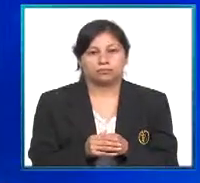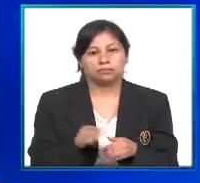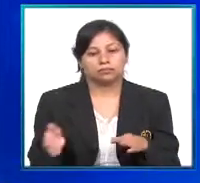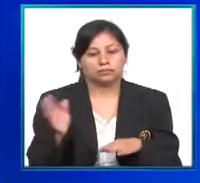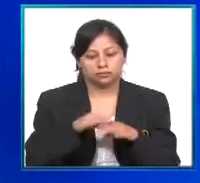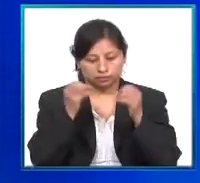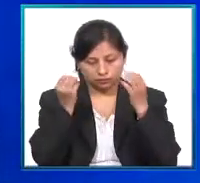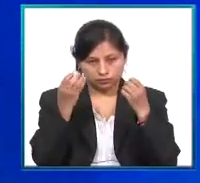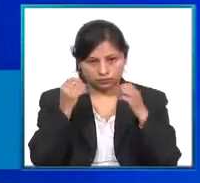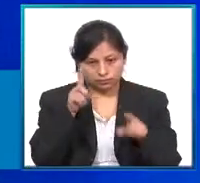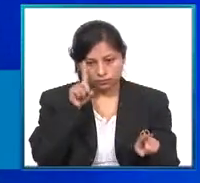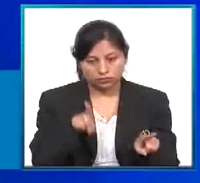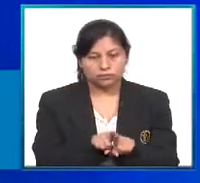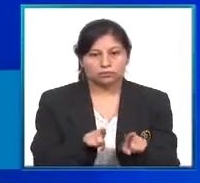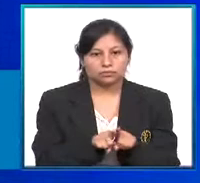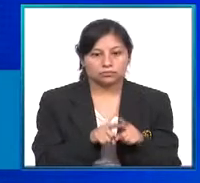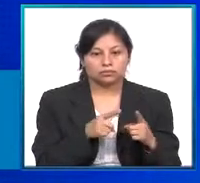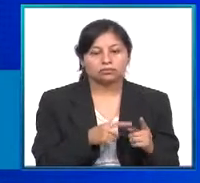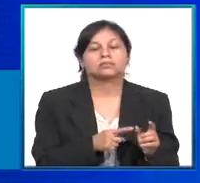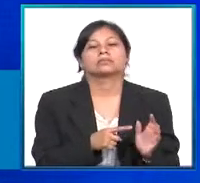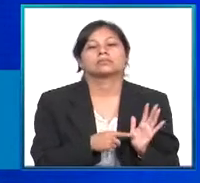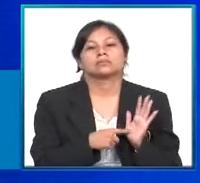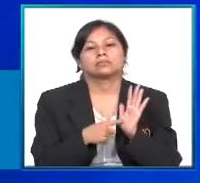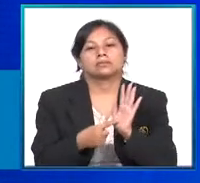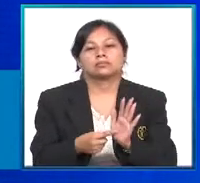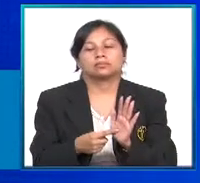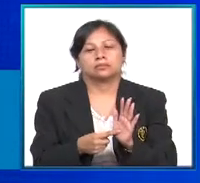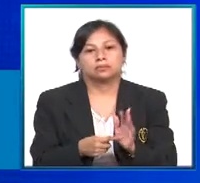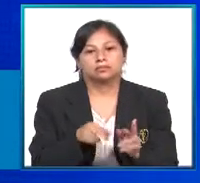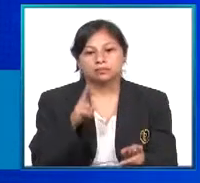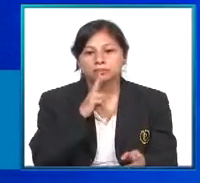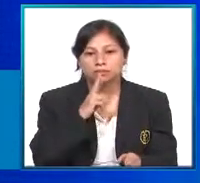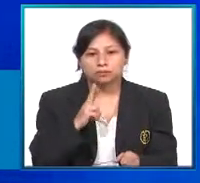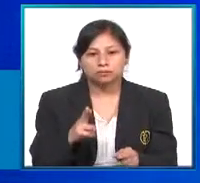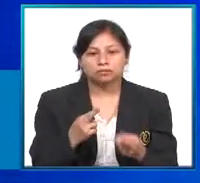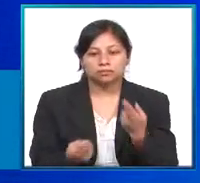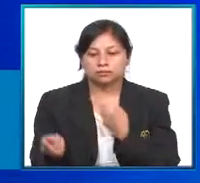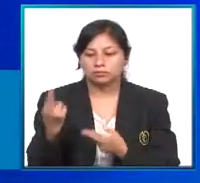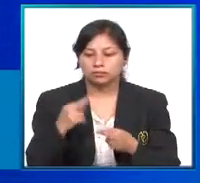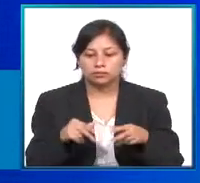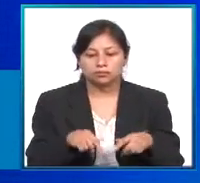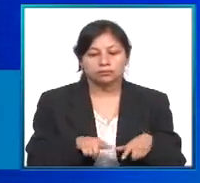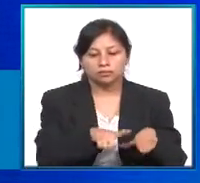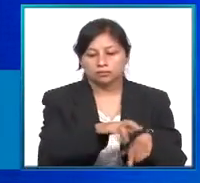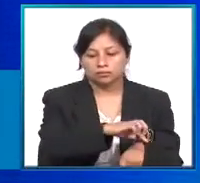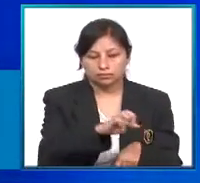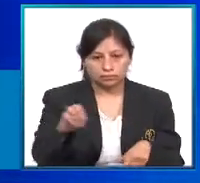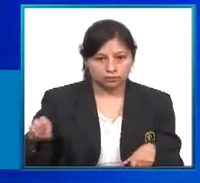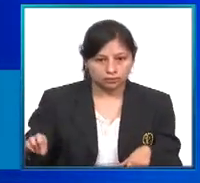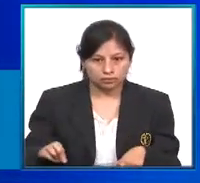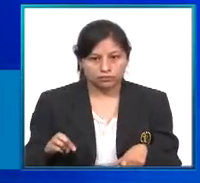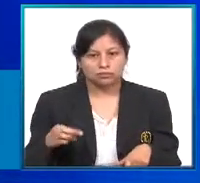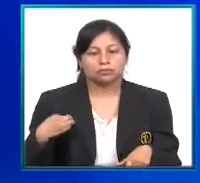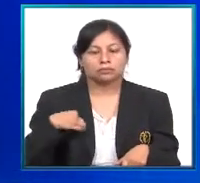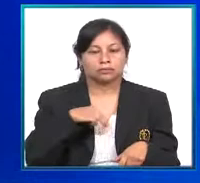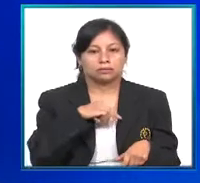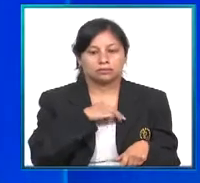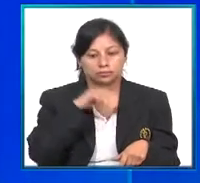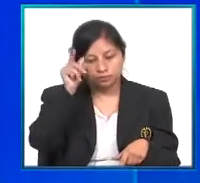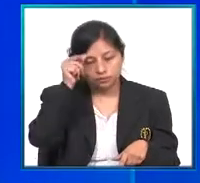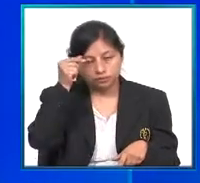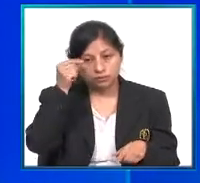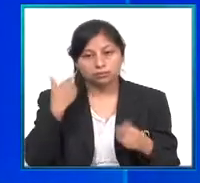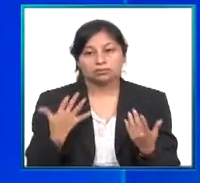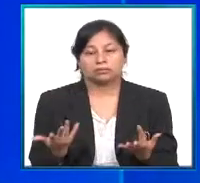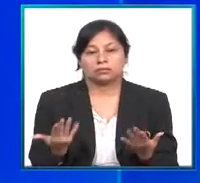En más información, también se presentó en la instancia de jefes de bloque el resultado de la visita de campo en uno de los terrenos del Ministerio de Gobernación, en donde